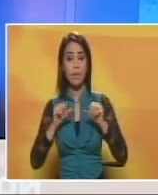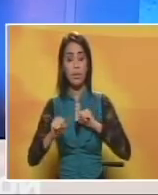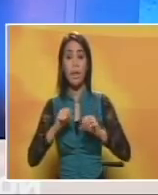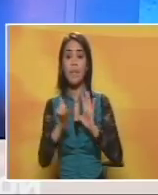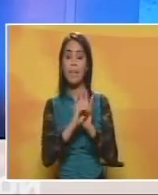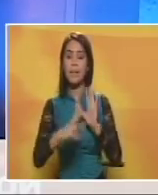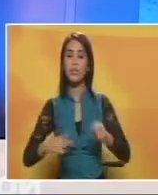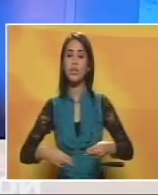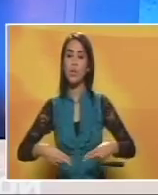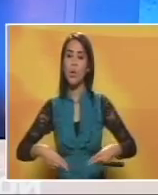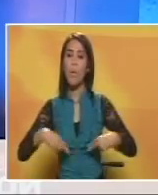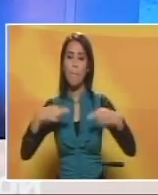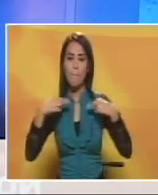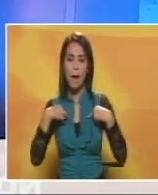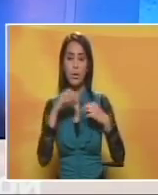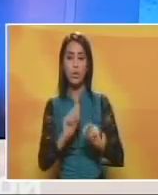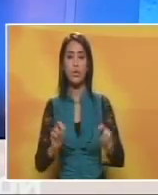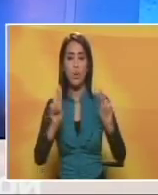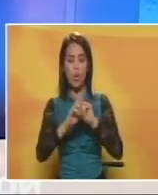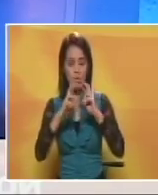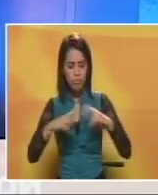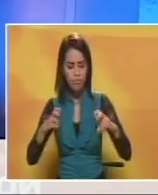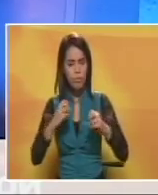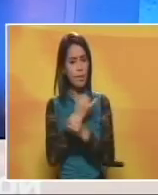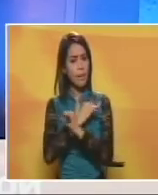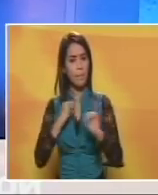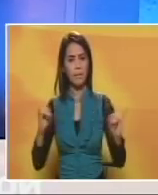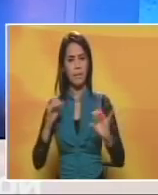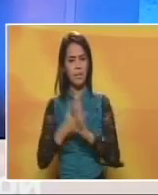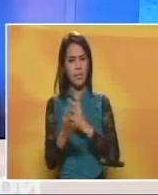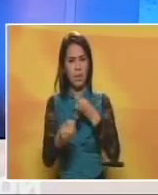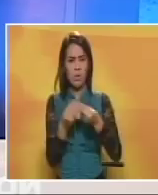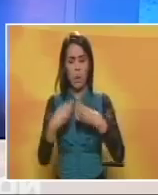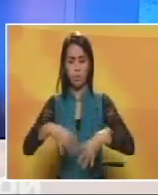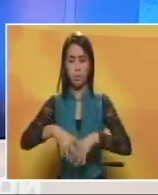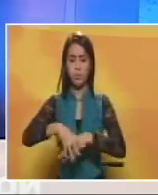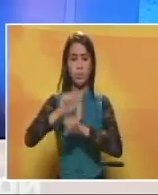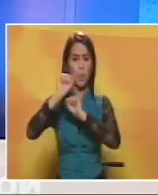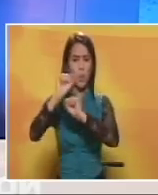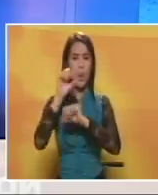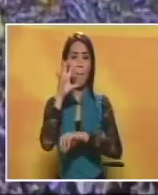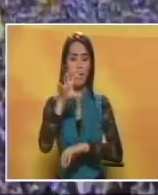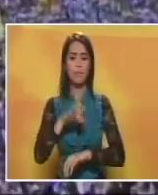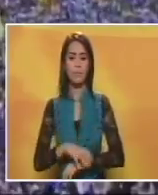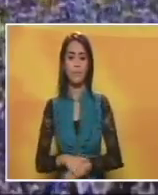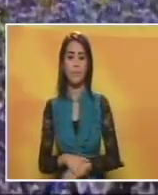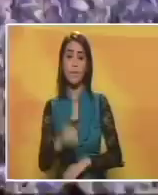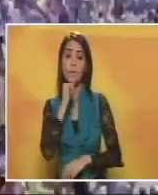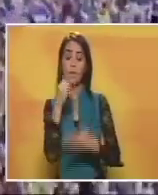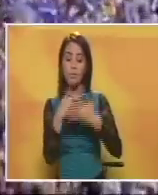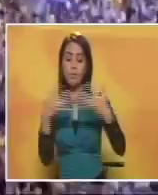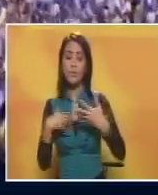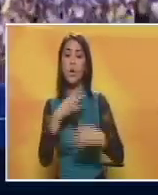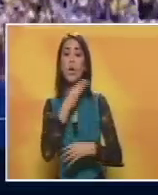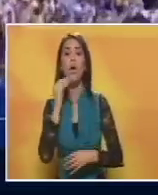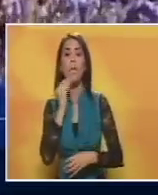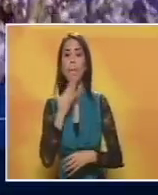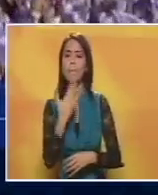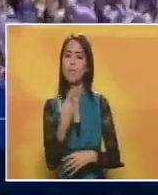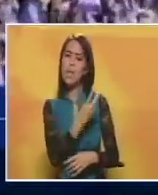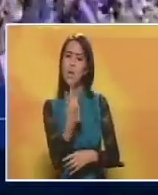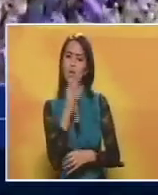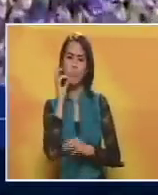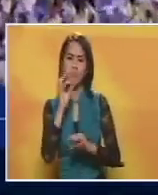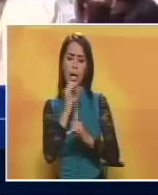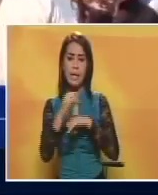Derechos Humanos y la ONU realicen una investigación independiente sobre las recientes protestas en el país. En un comunicado, los jóvenes exigen que ambos